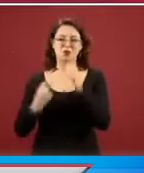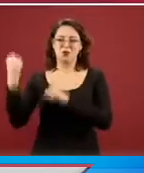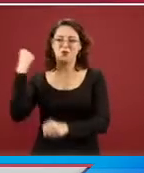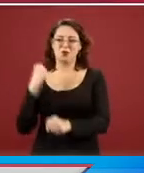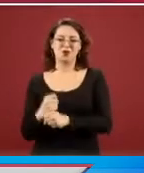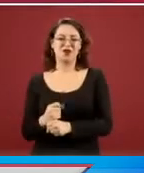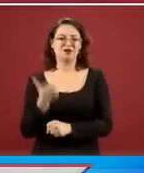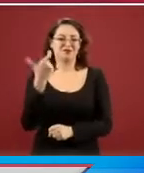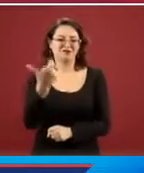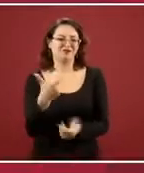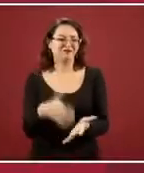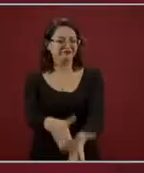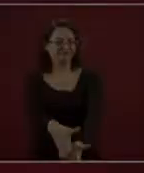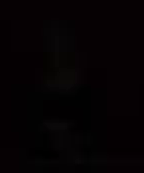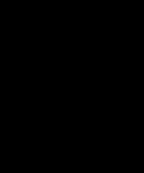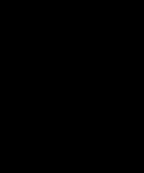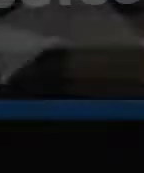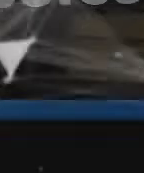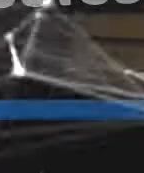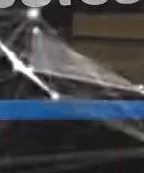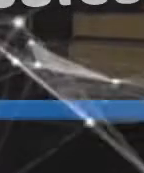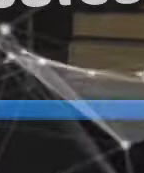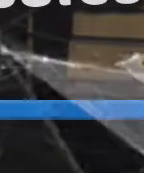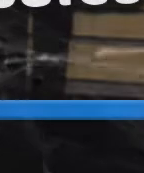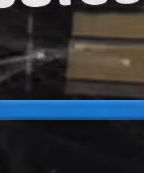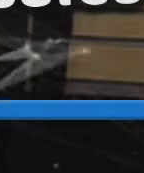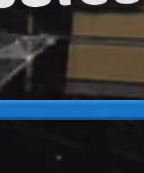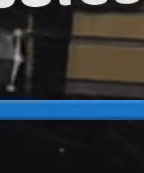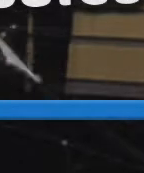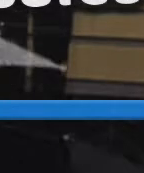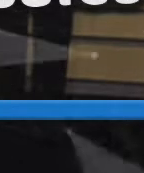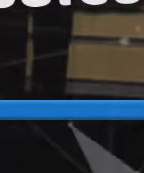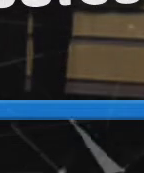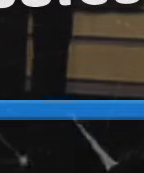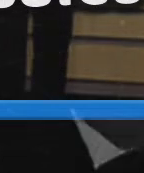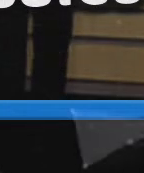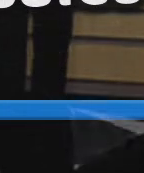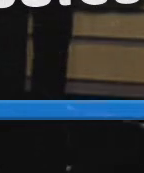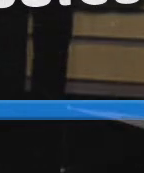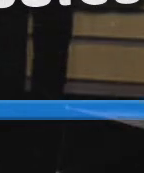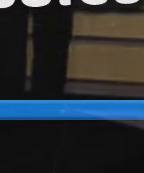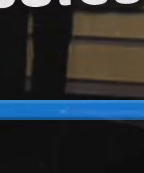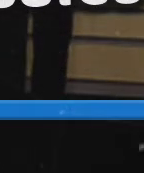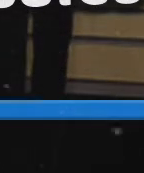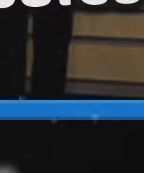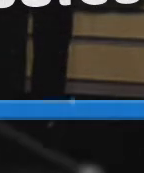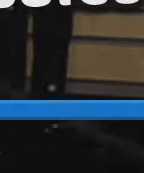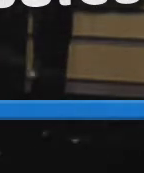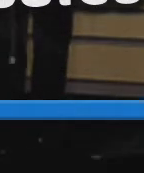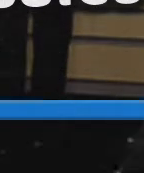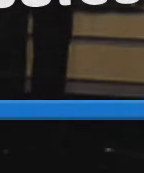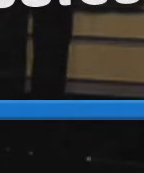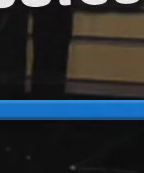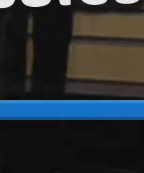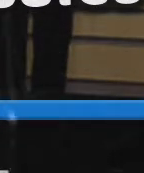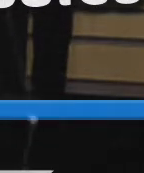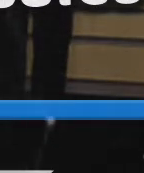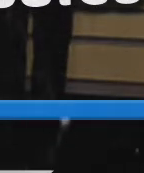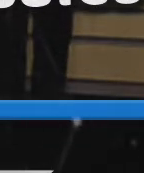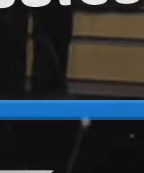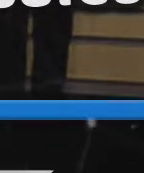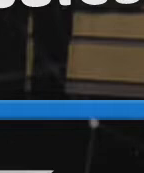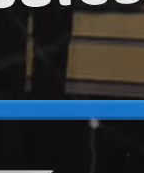además de que es un compromiso. Ya estás informado. No olvides darle like a este